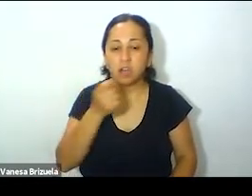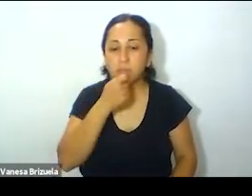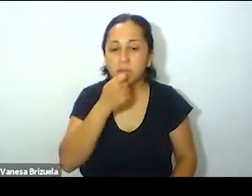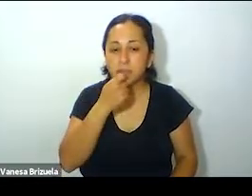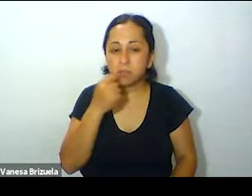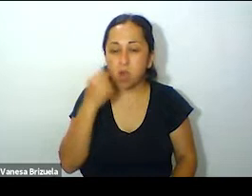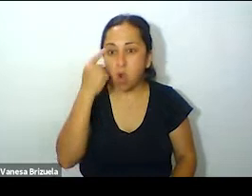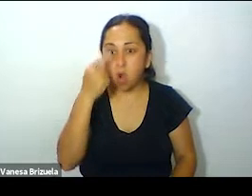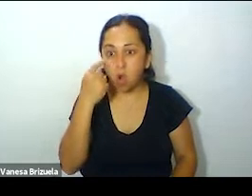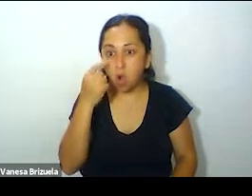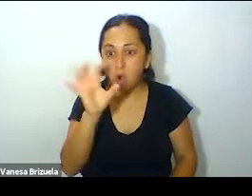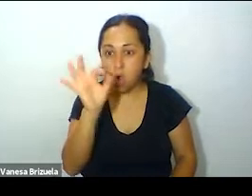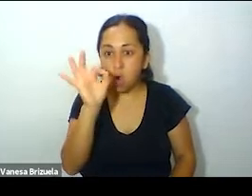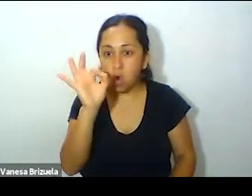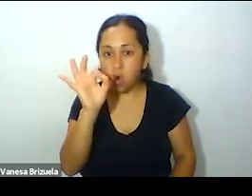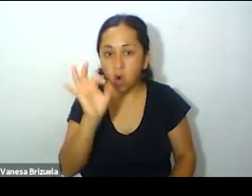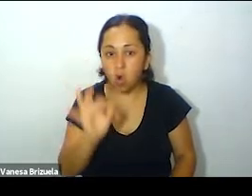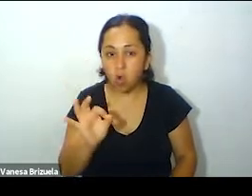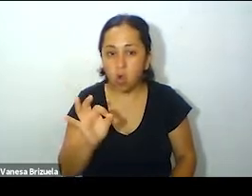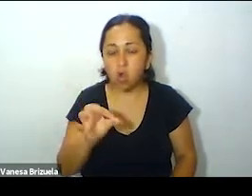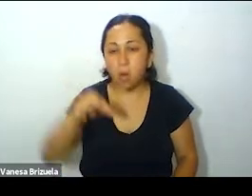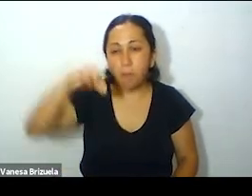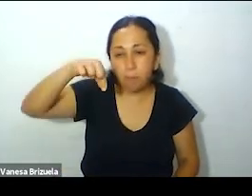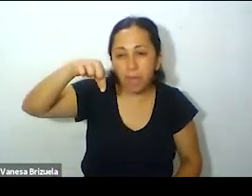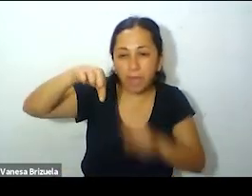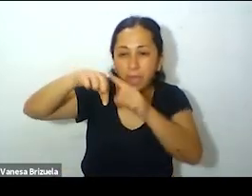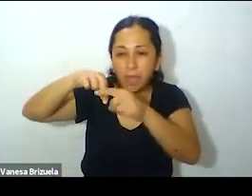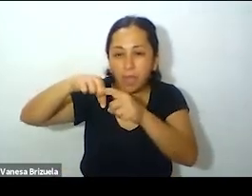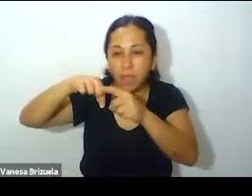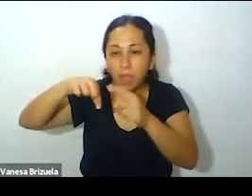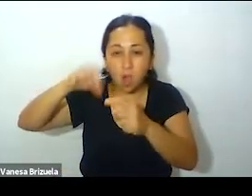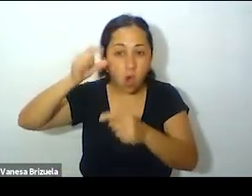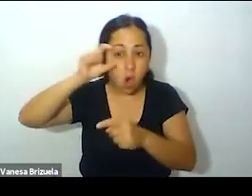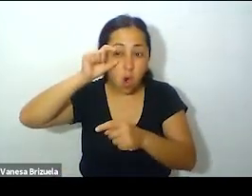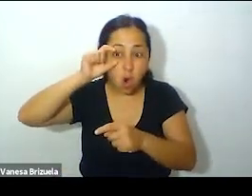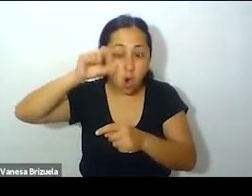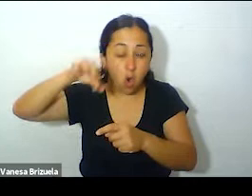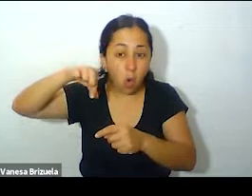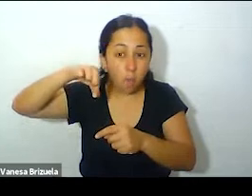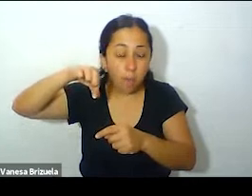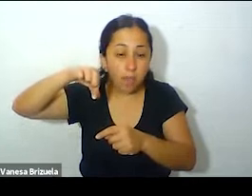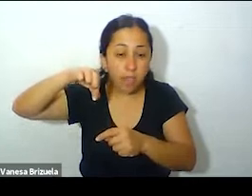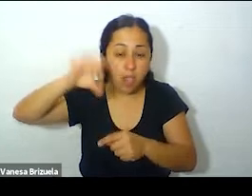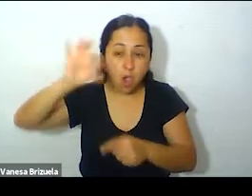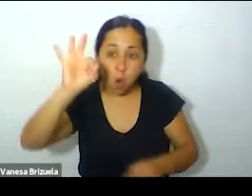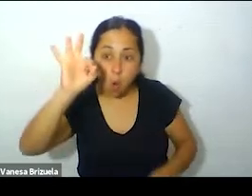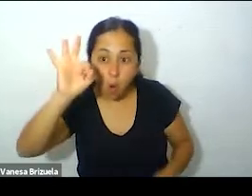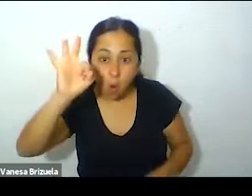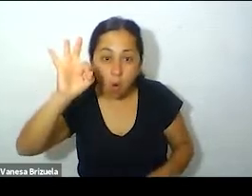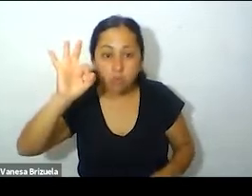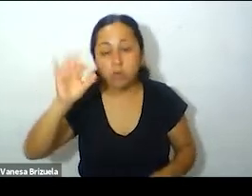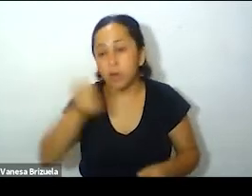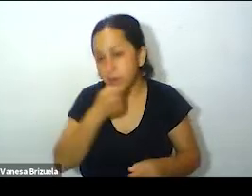ojos. Ojos tienen, por ejemplo, la G, la P, la O, y